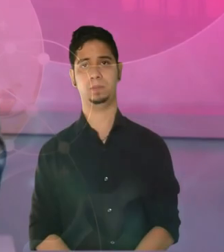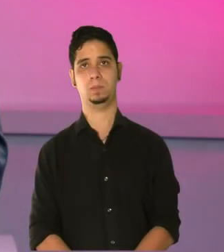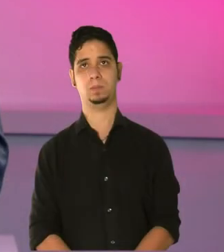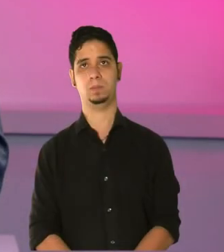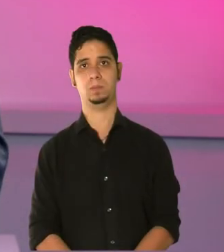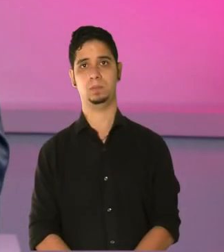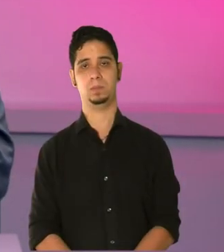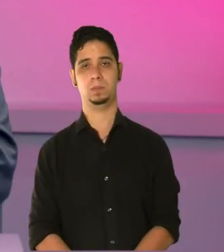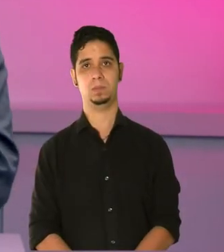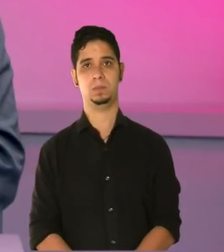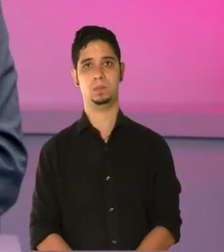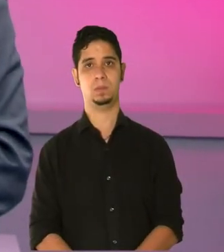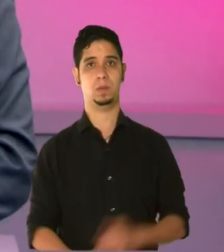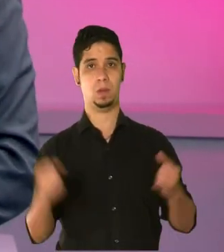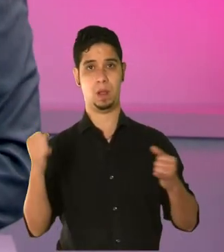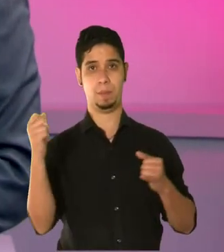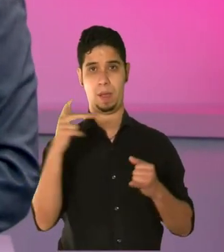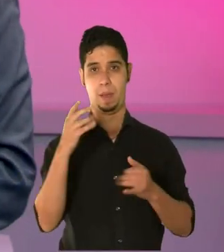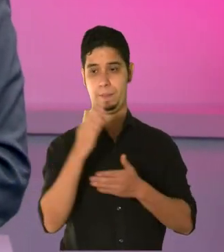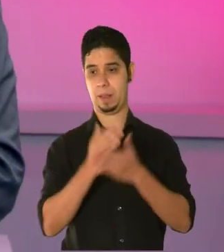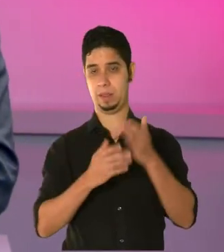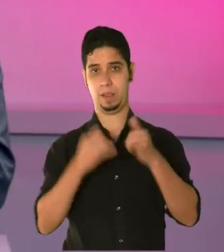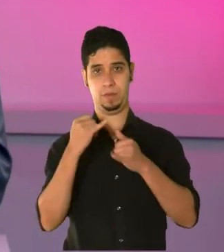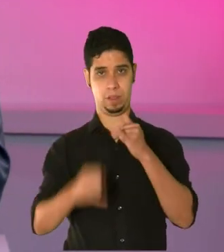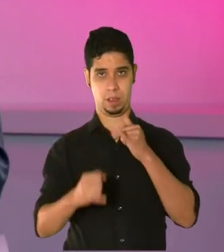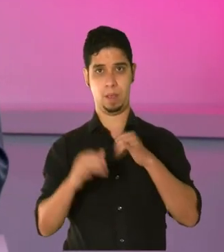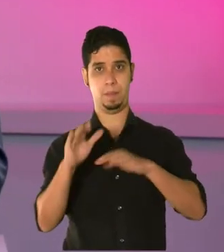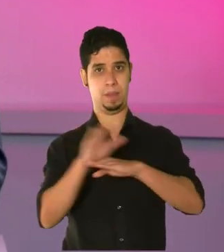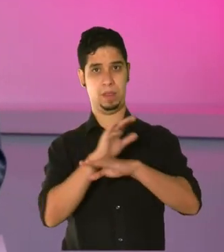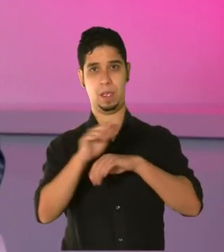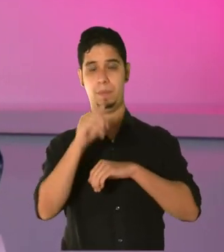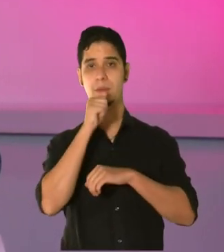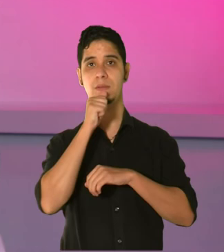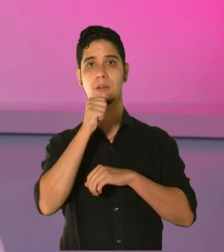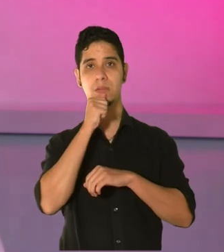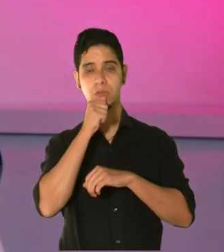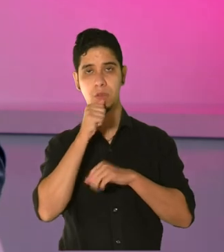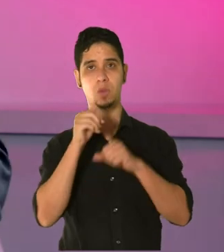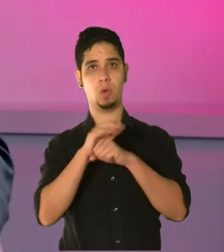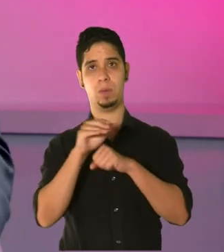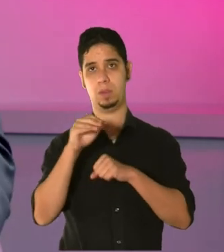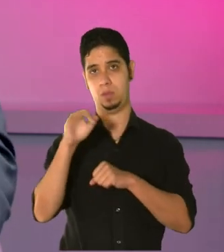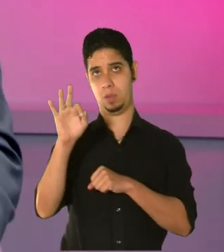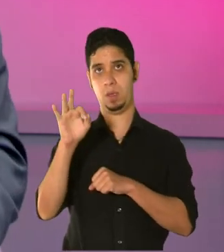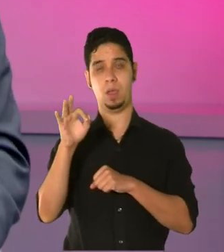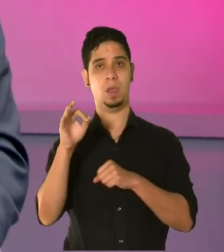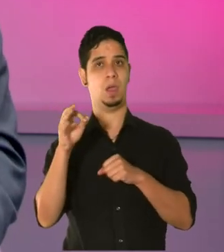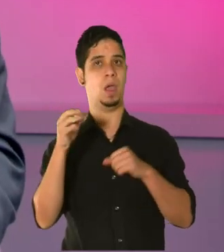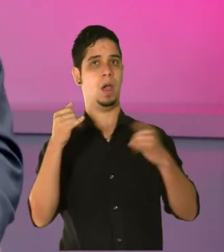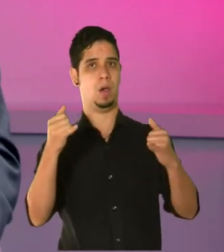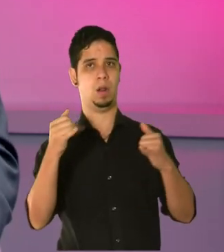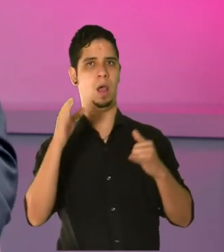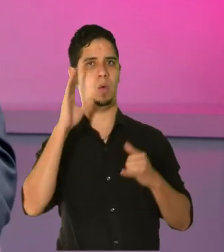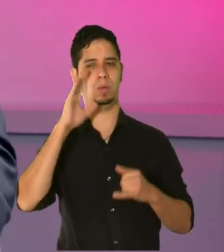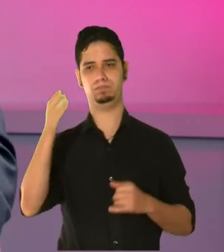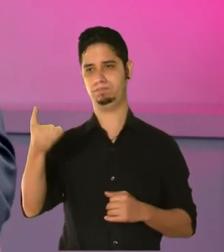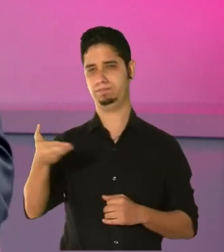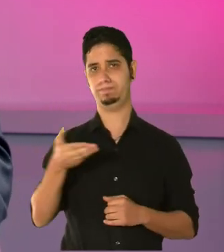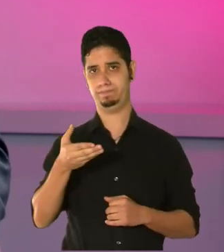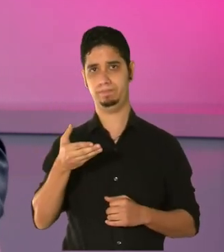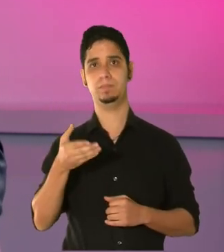de regreso a la parte final del sector privado comí 19 en esta ocasión vamos a darle la bienvenida a